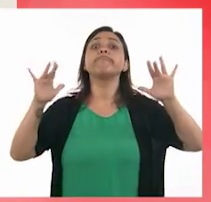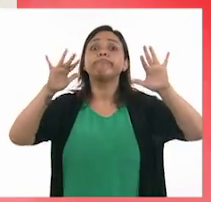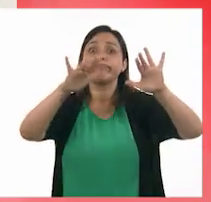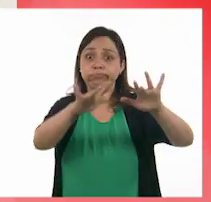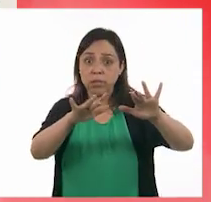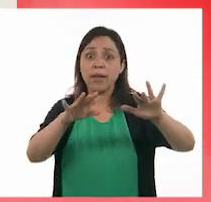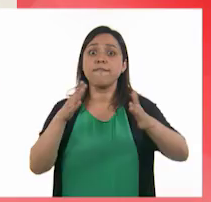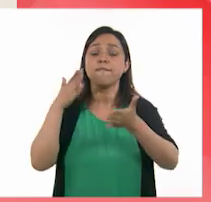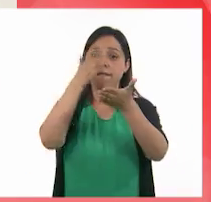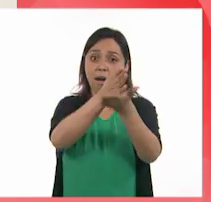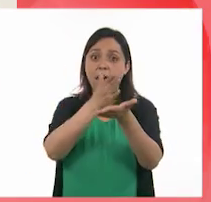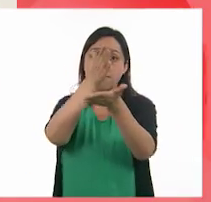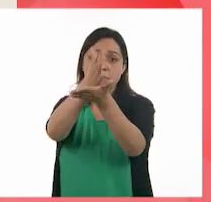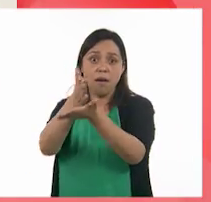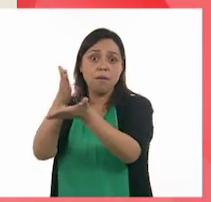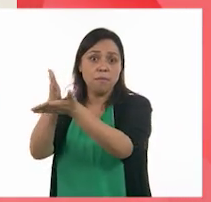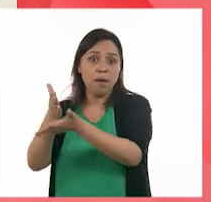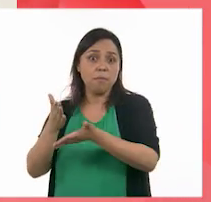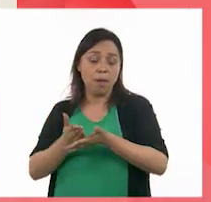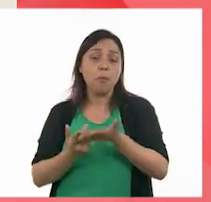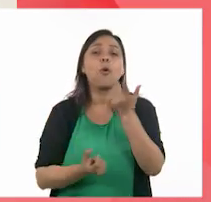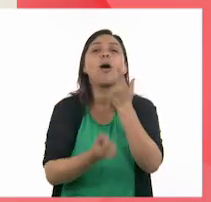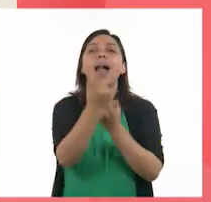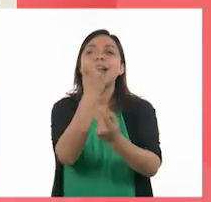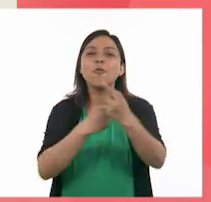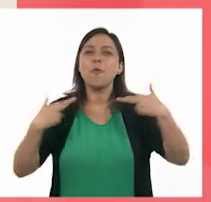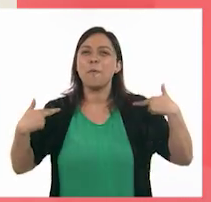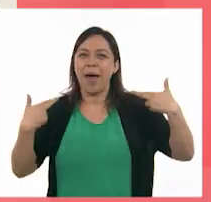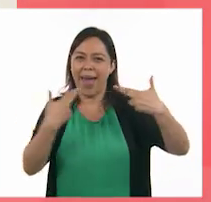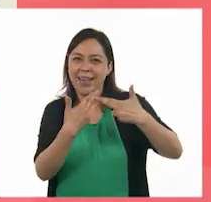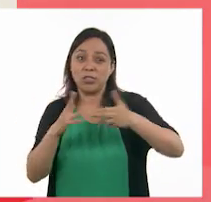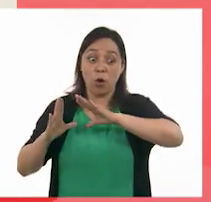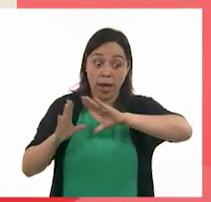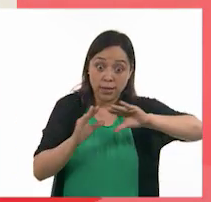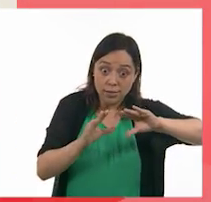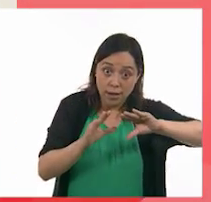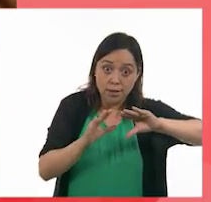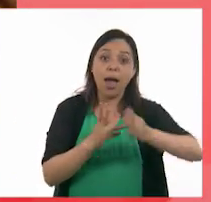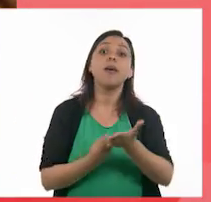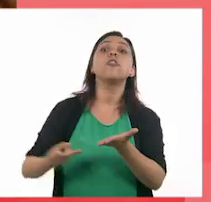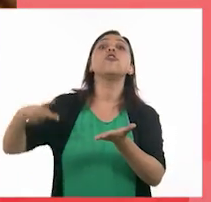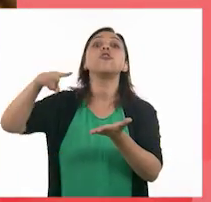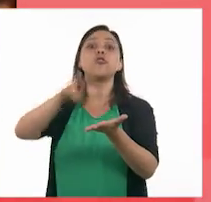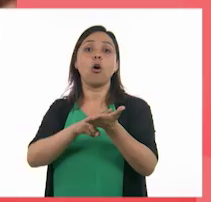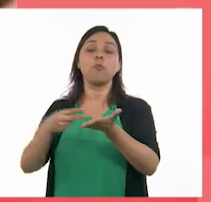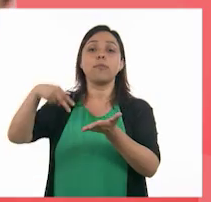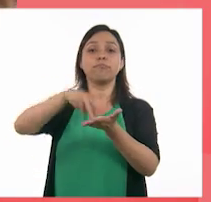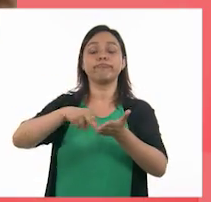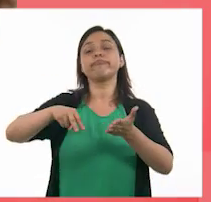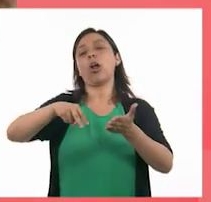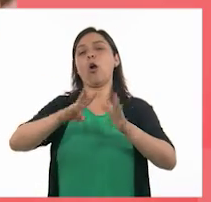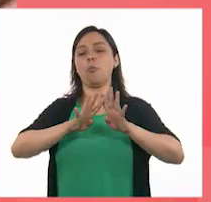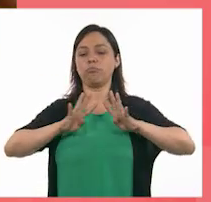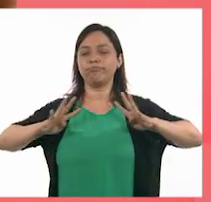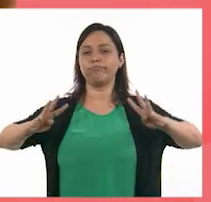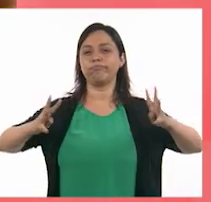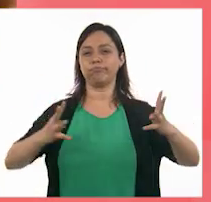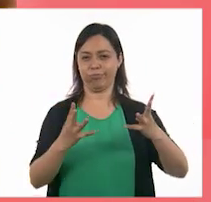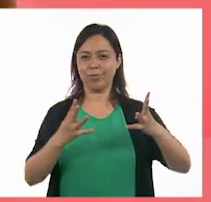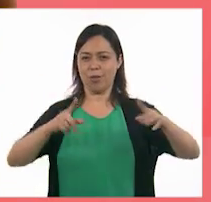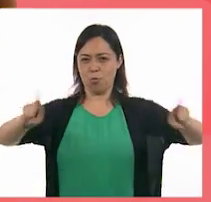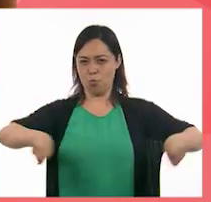orquesta, porque algunos de los maestros que dan clases en redes son también músicos de la OBC, como en el caso del maestro Emiliano